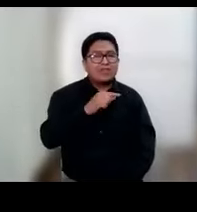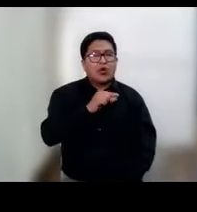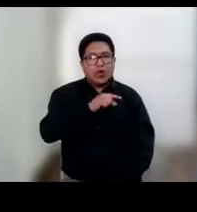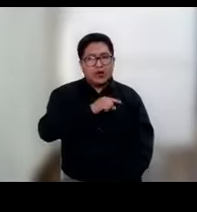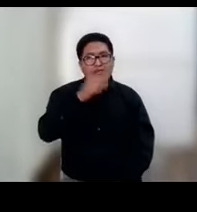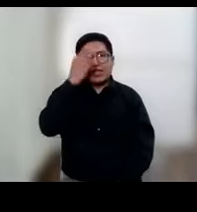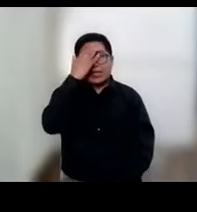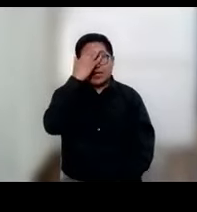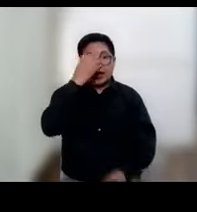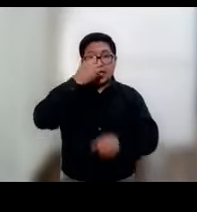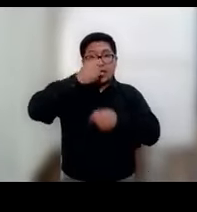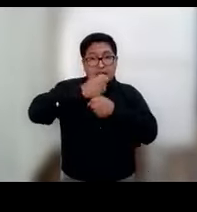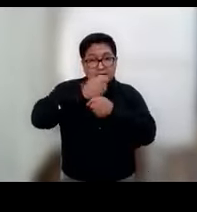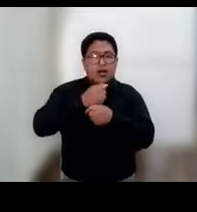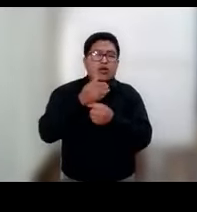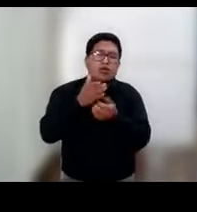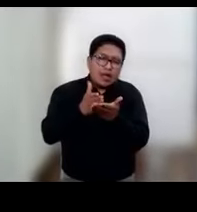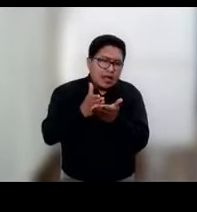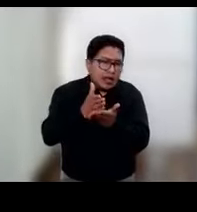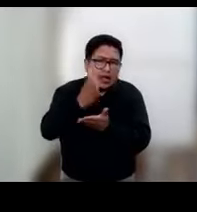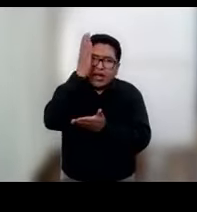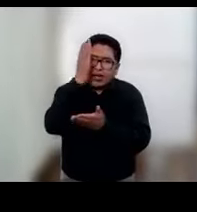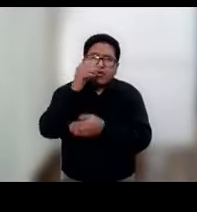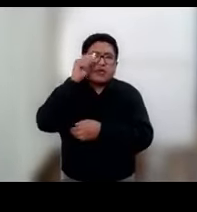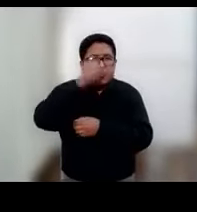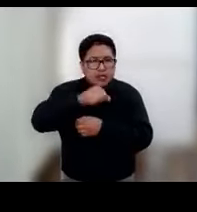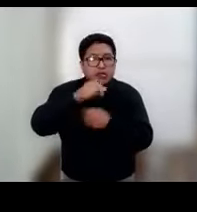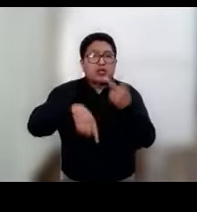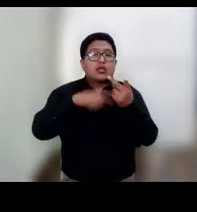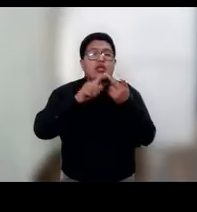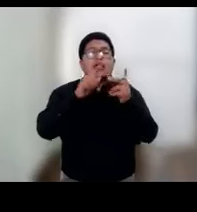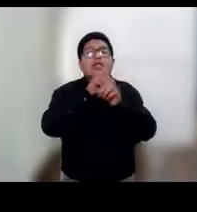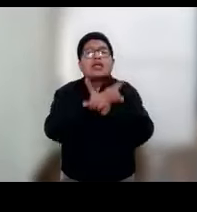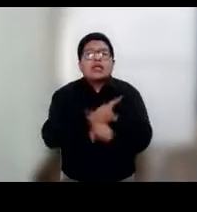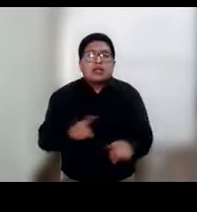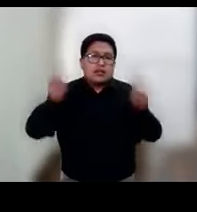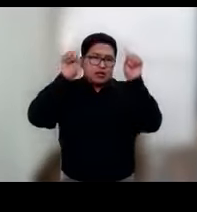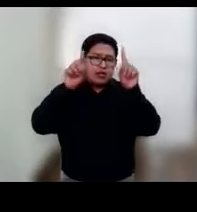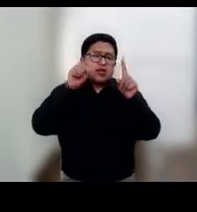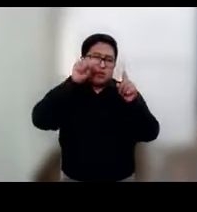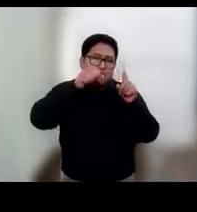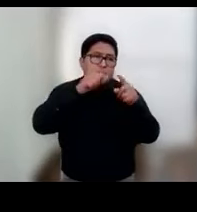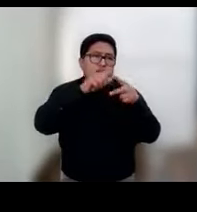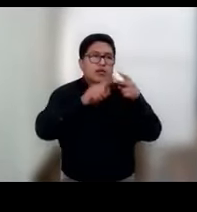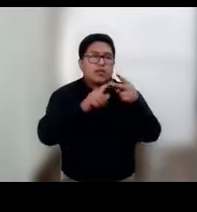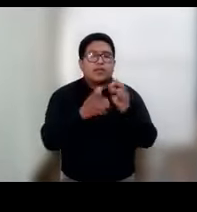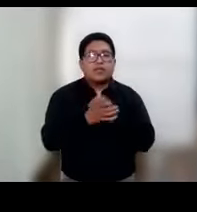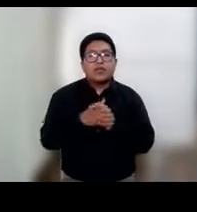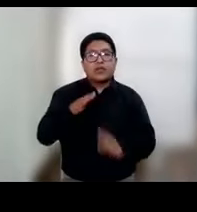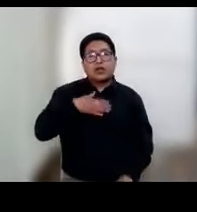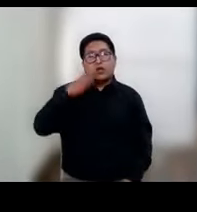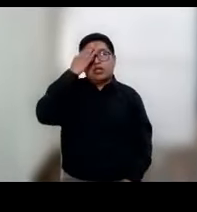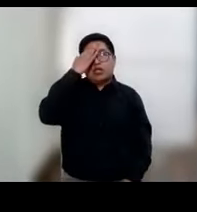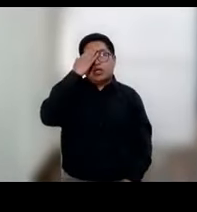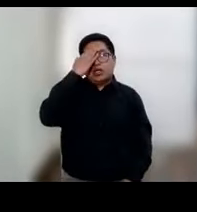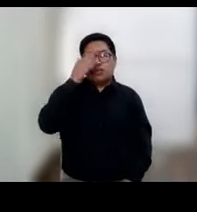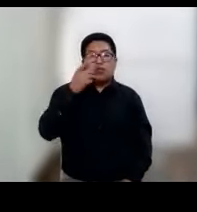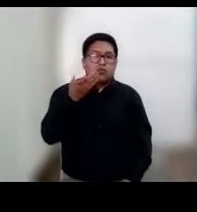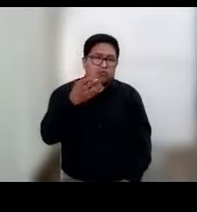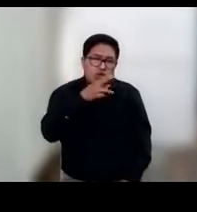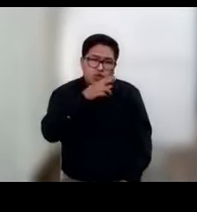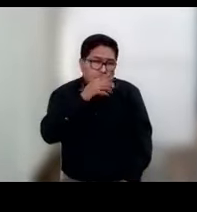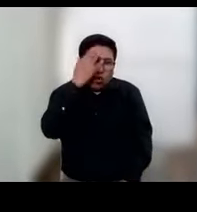de que el trabajo es un derecho que trabajo dignifica a las personas y sabemos también y esto es como del sentido común